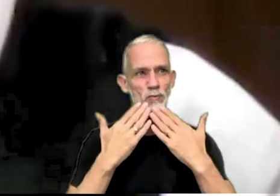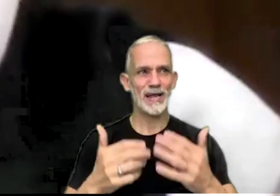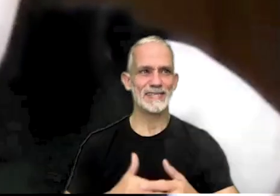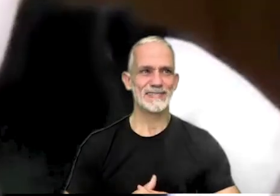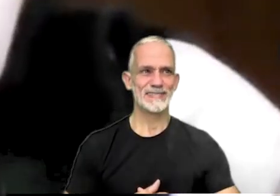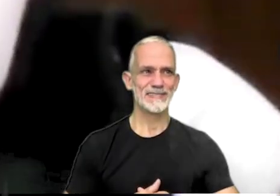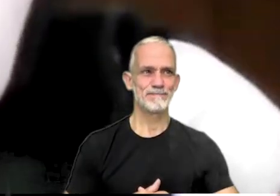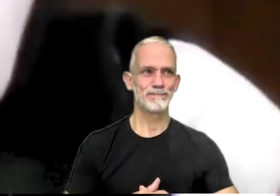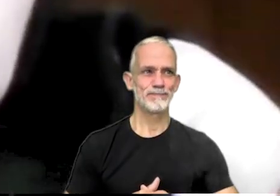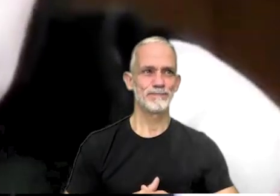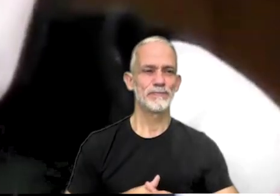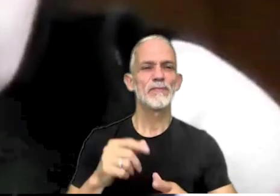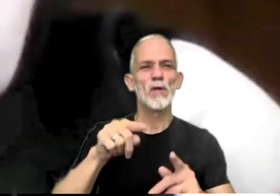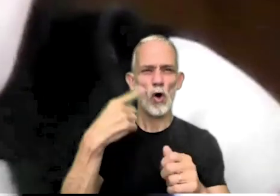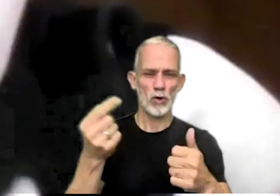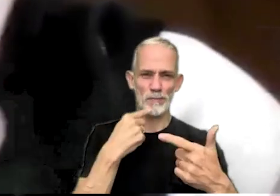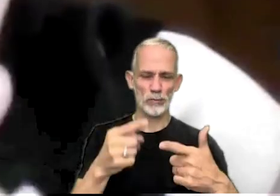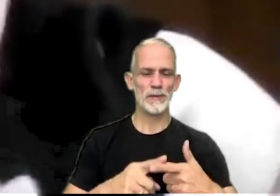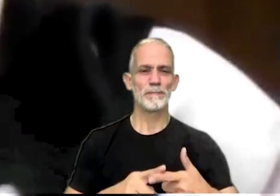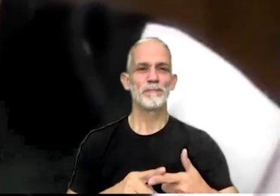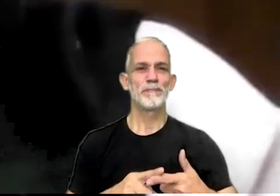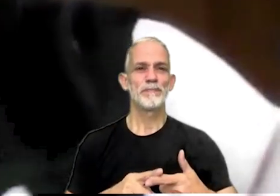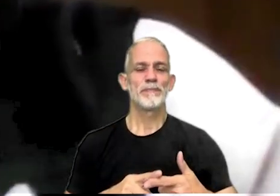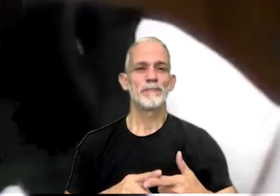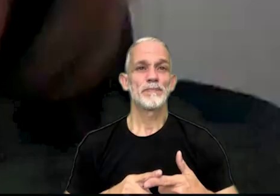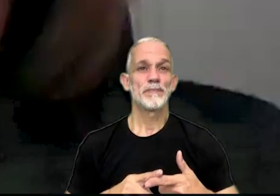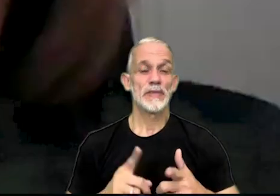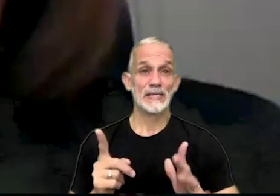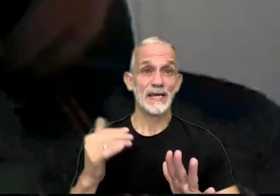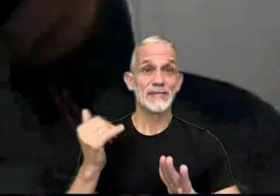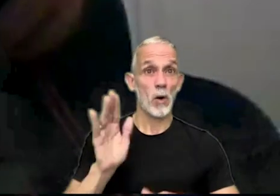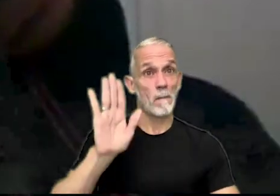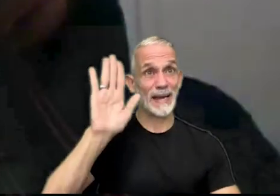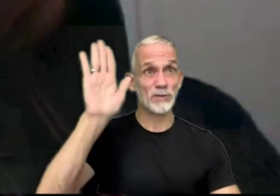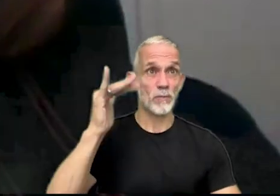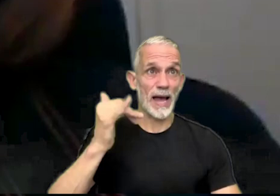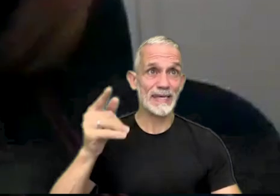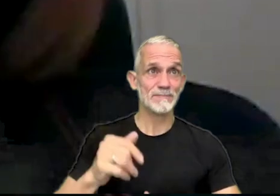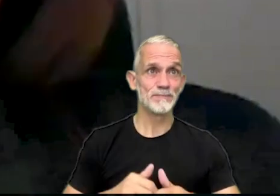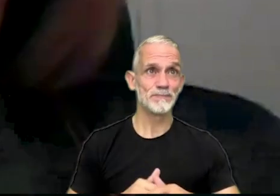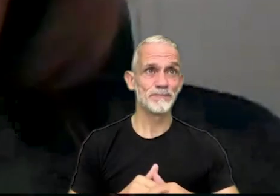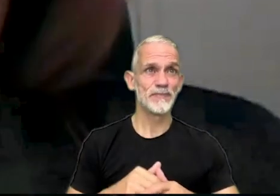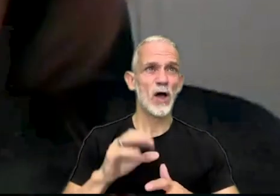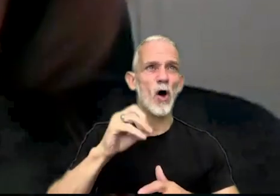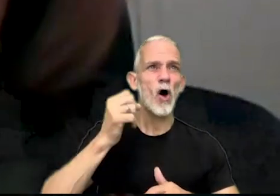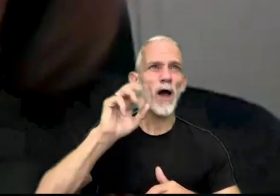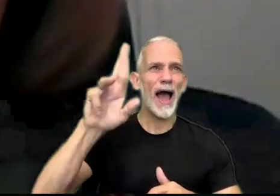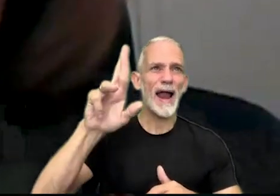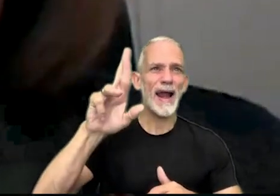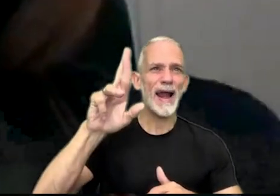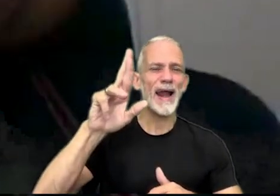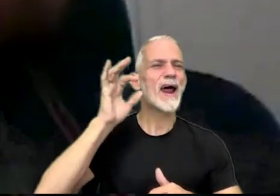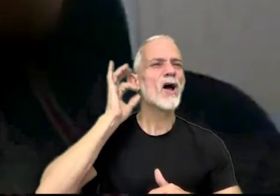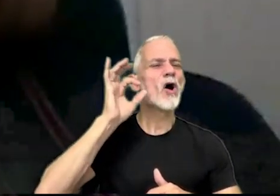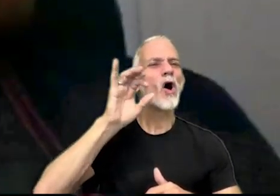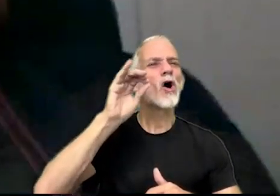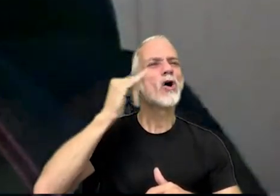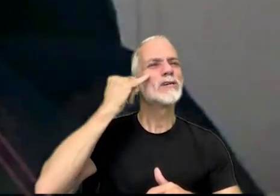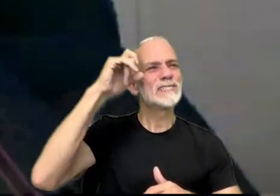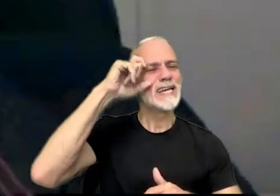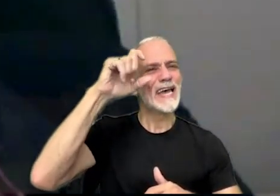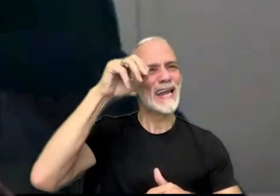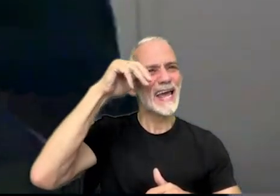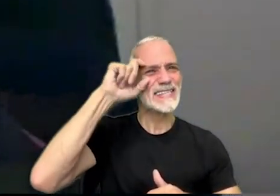Muchas gracias. Vamos con otra. Una duda Acá sobre... tengo una manito, A dice ver, Oscar Goyeneche, levantó la mano.